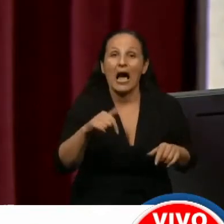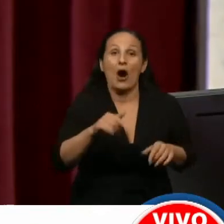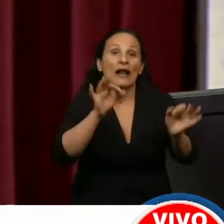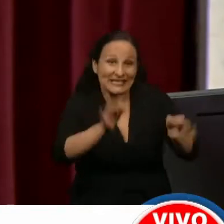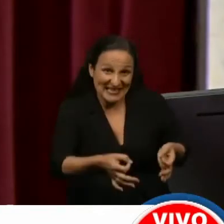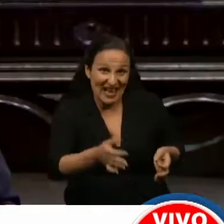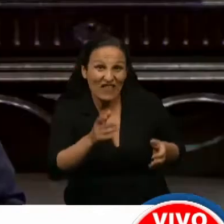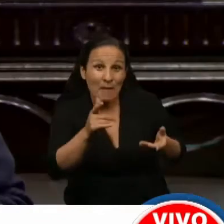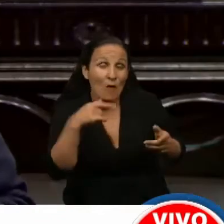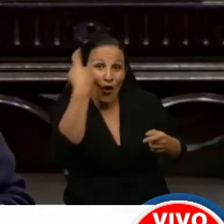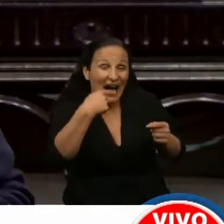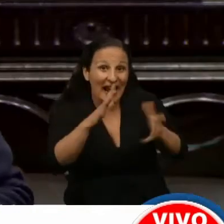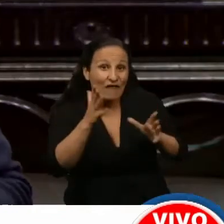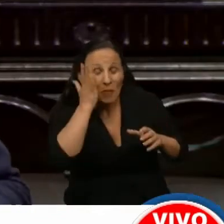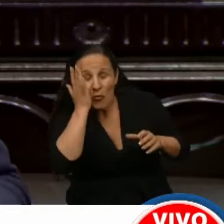está dormido mal